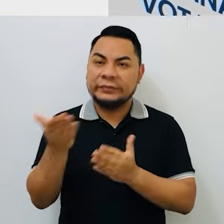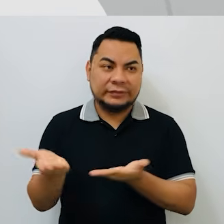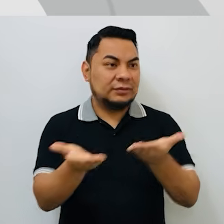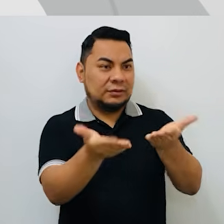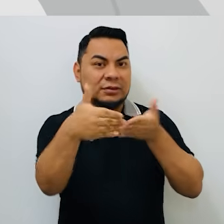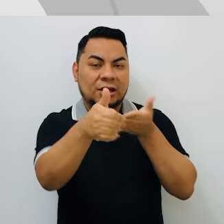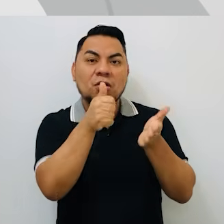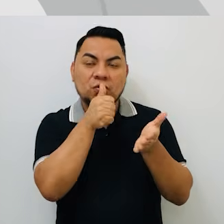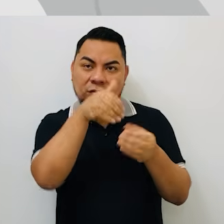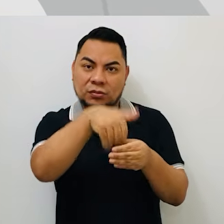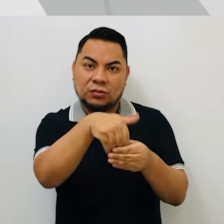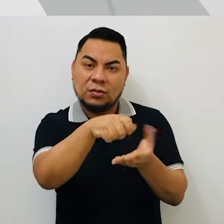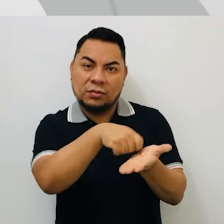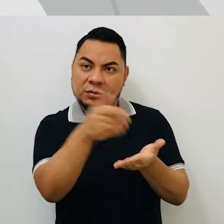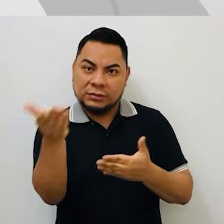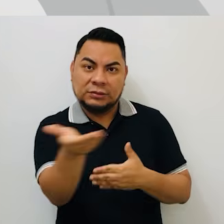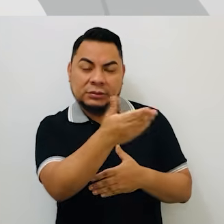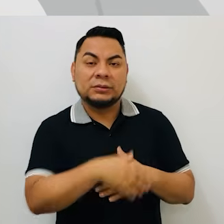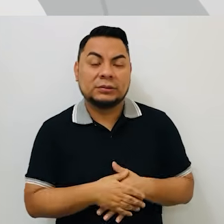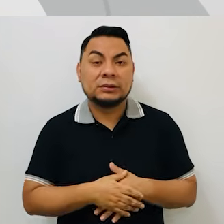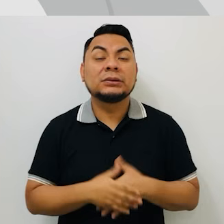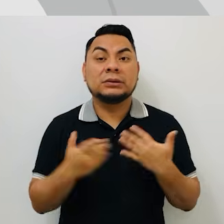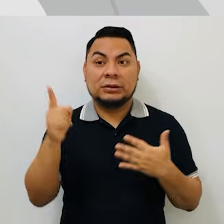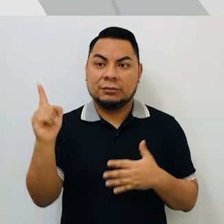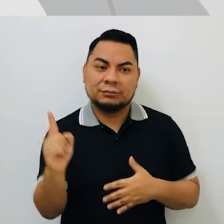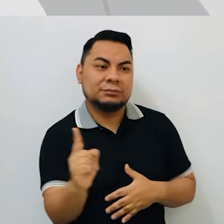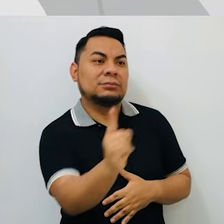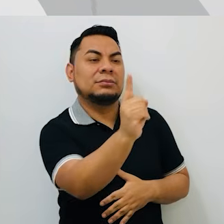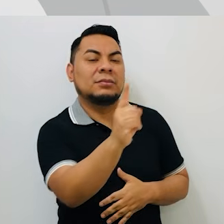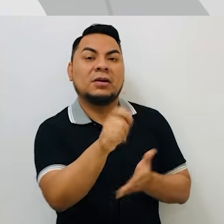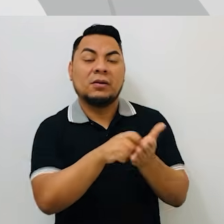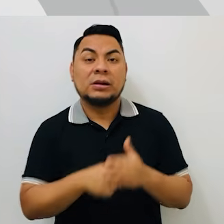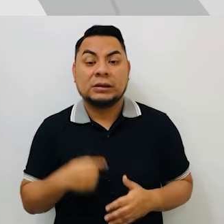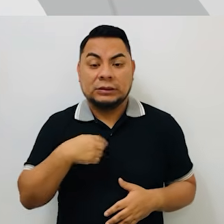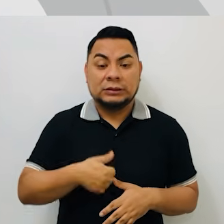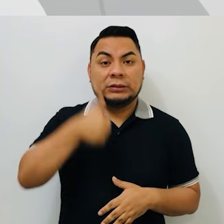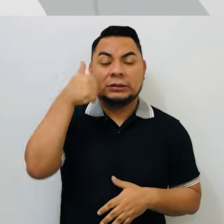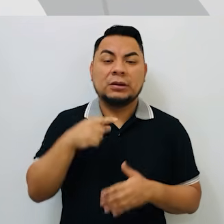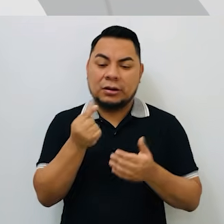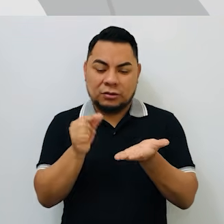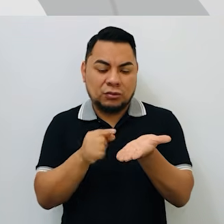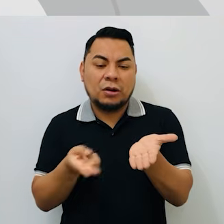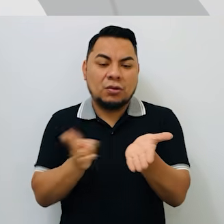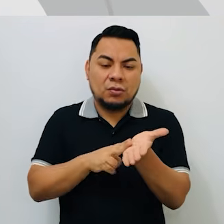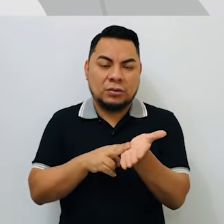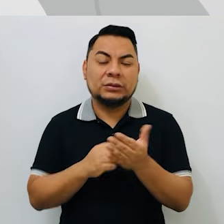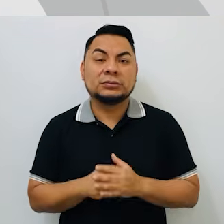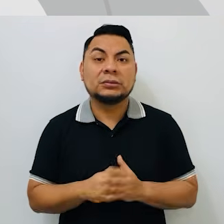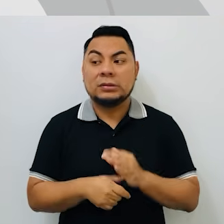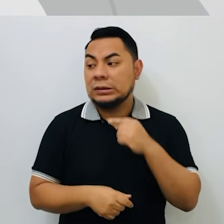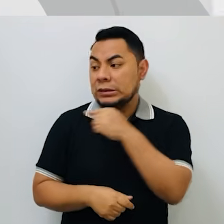le solicita que vaya a la cabina de votación disponible. Mientras la electora vota, la presidenta pega el